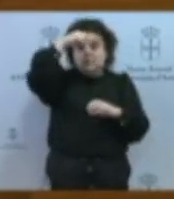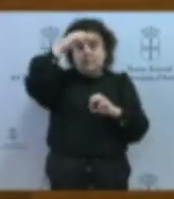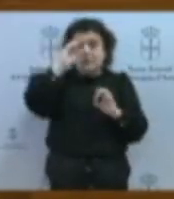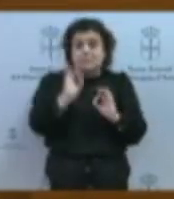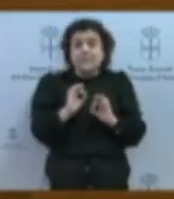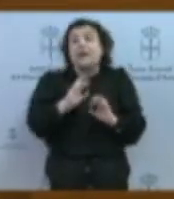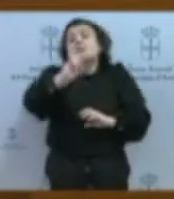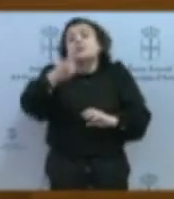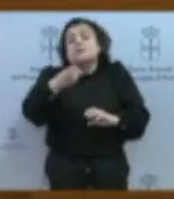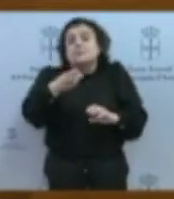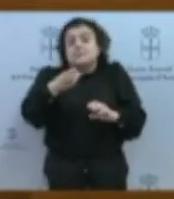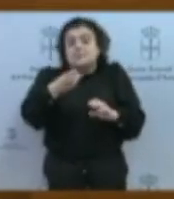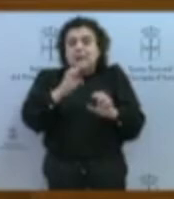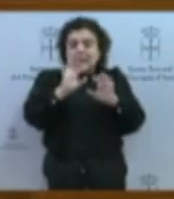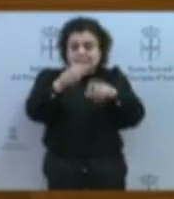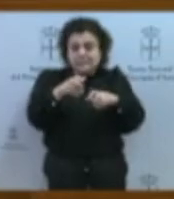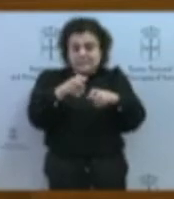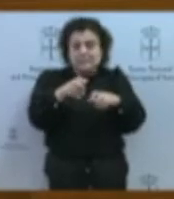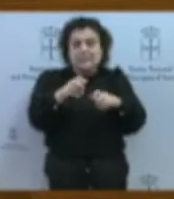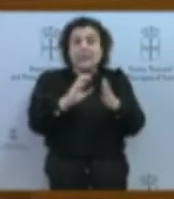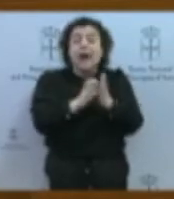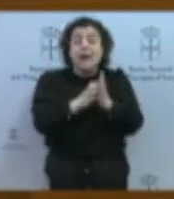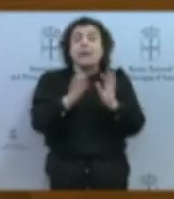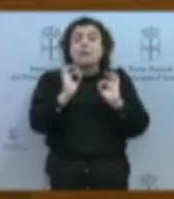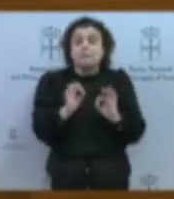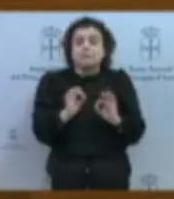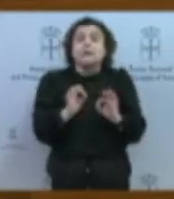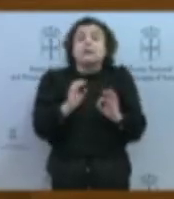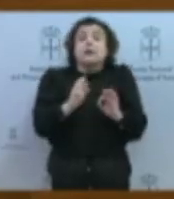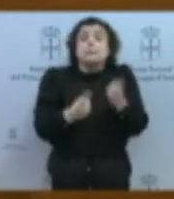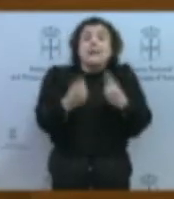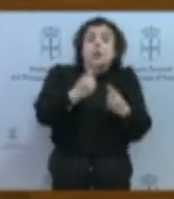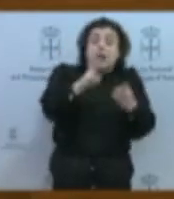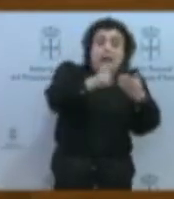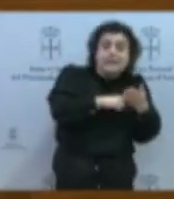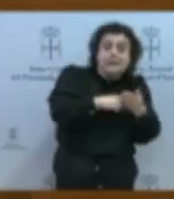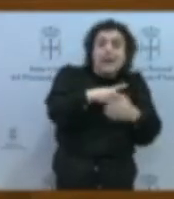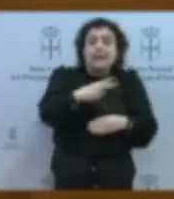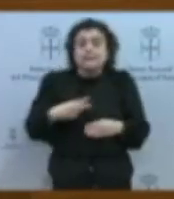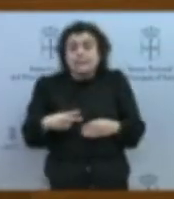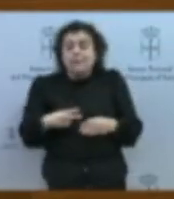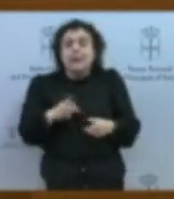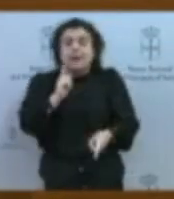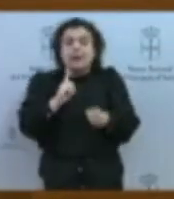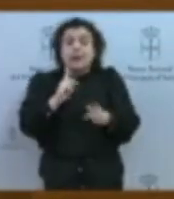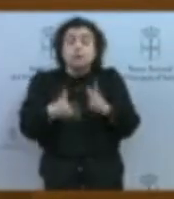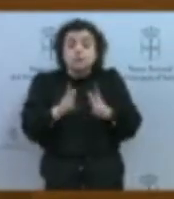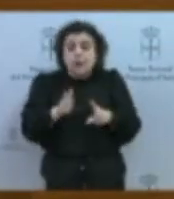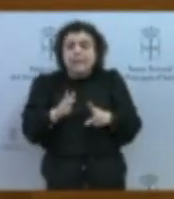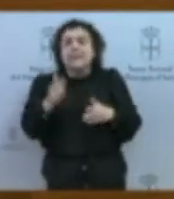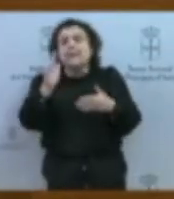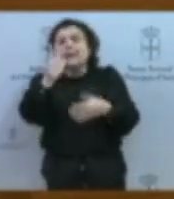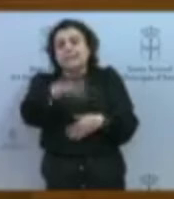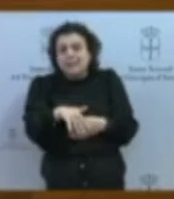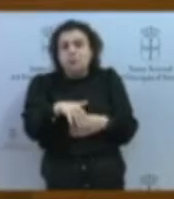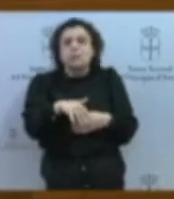opositores y las opositoras de Galicia, de Cantabria, de Euskadi, de Cataluña, de Andalucía, de Castilla y León, de la Comunidad